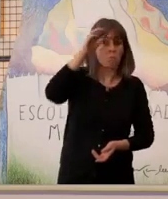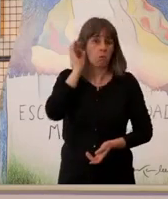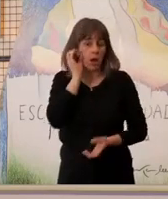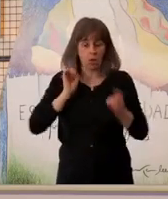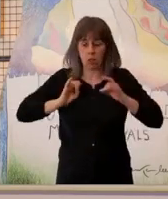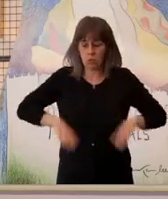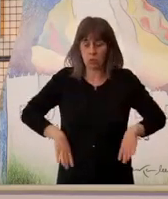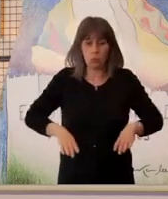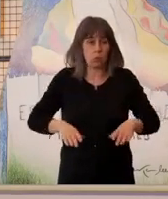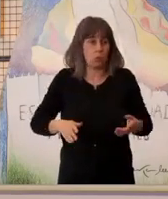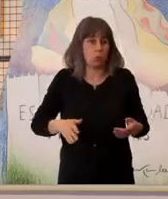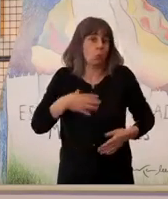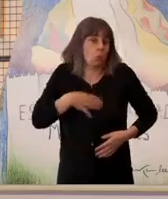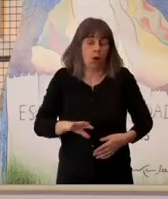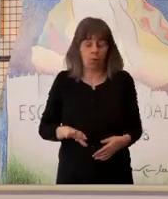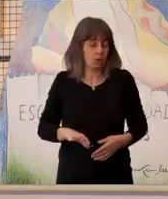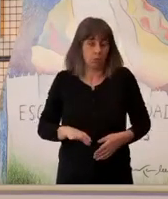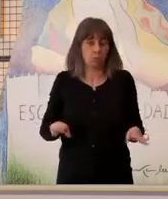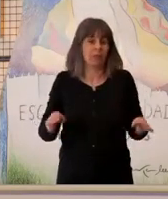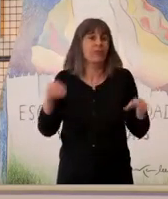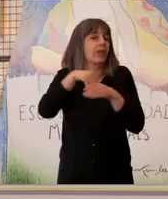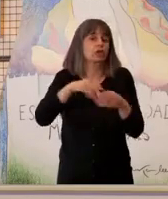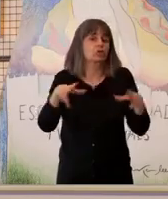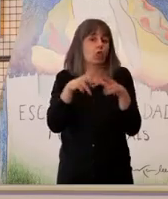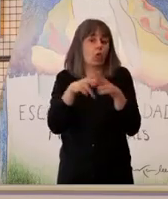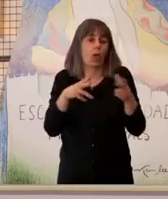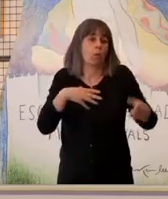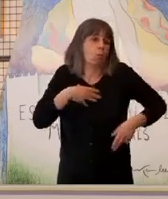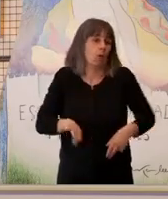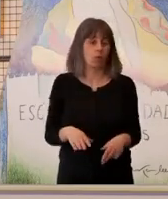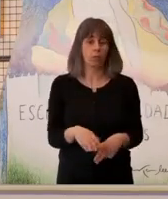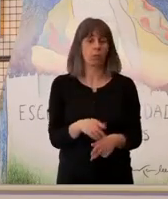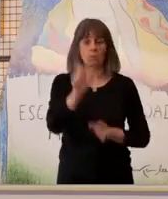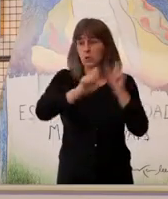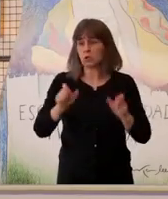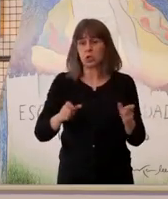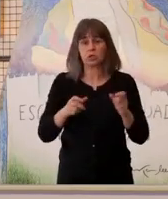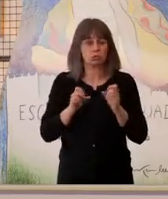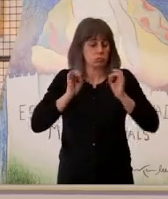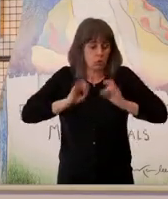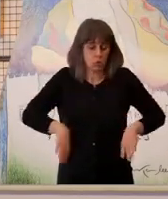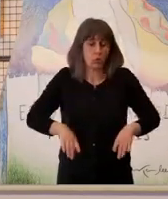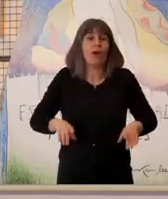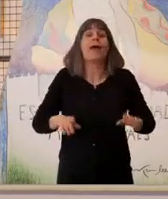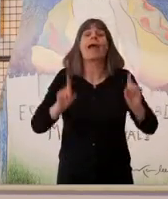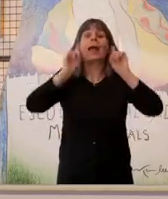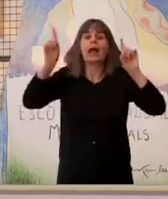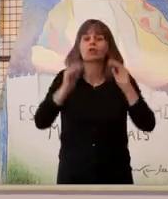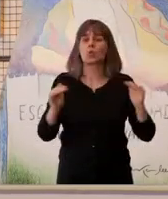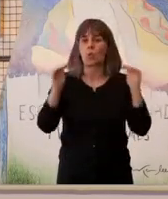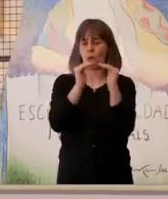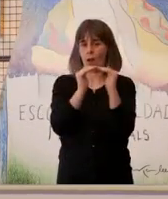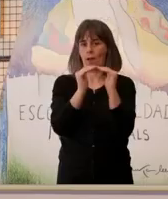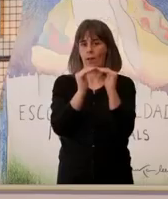una sociedad puede ser una sociedad que le encanta el desnudo siempre que sea igualitario otra cosa es que no lo sea